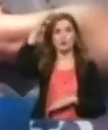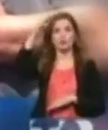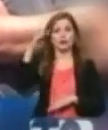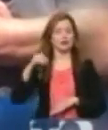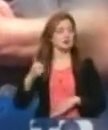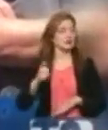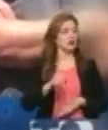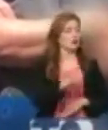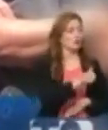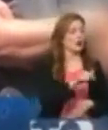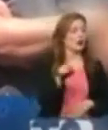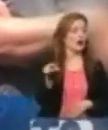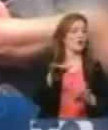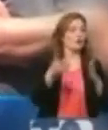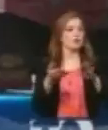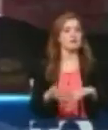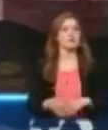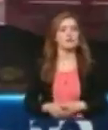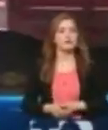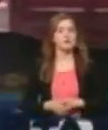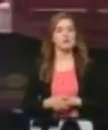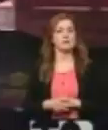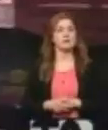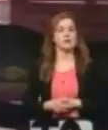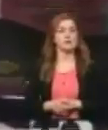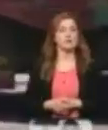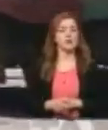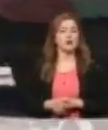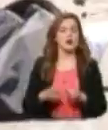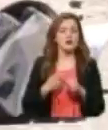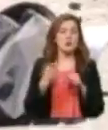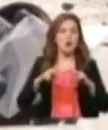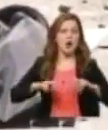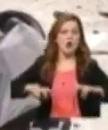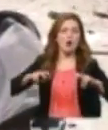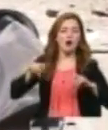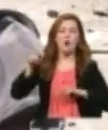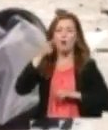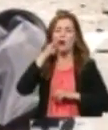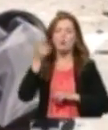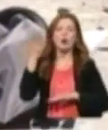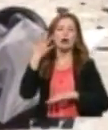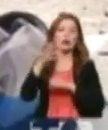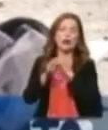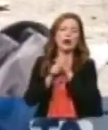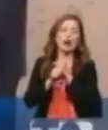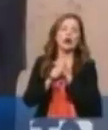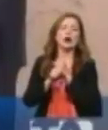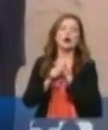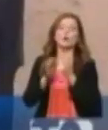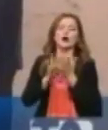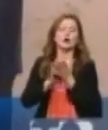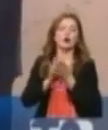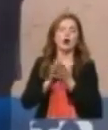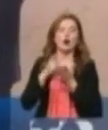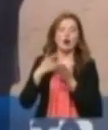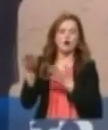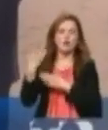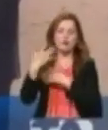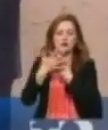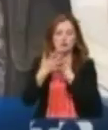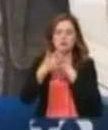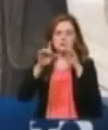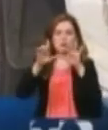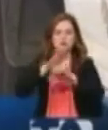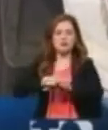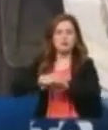a decir que el joven había fallecido. Según las primeras investigaciones, el hombre tenía 7 detenciones por robo. Los gendarmes recorrieron el lugar